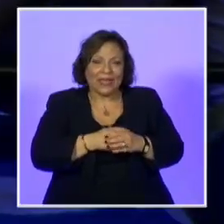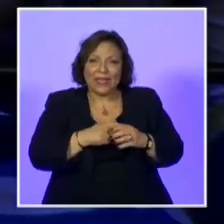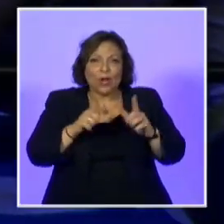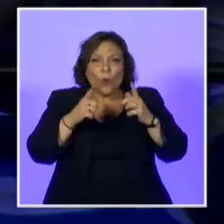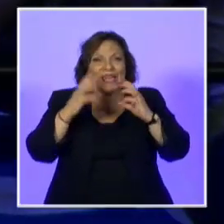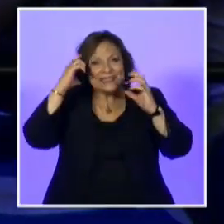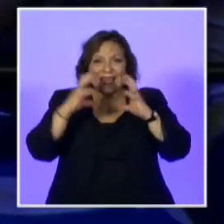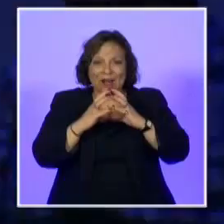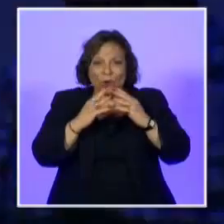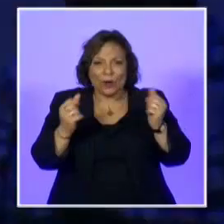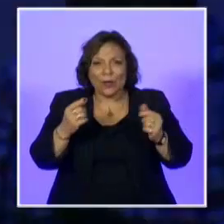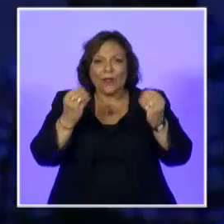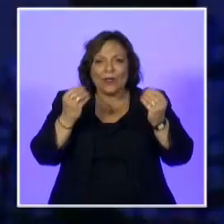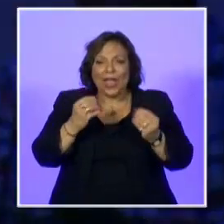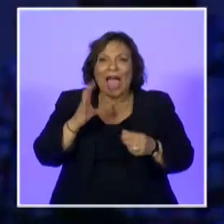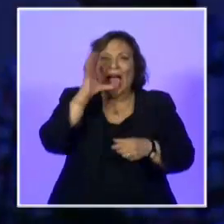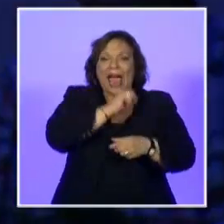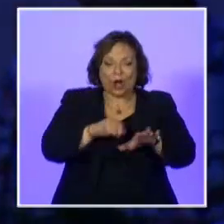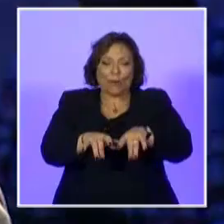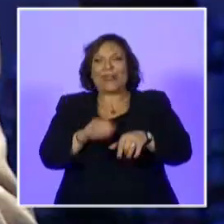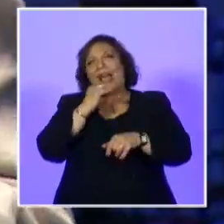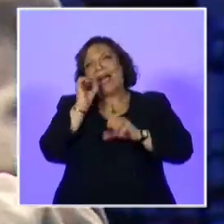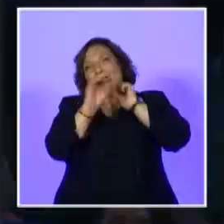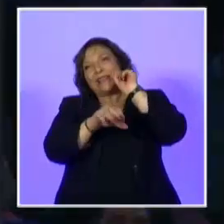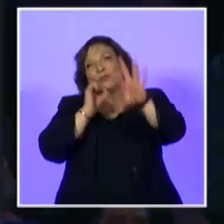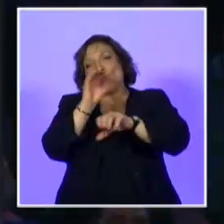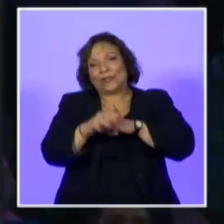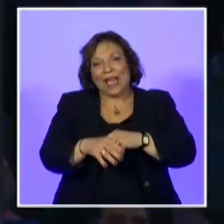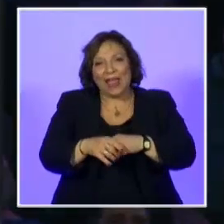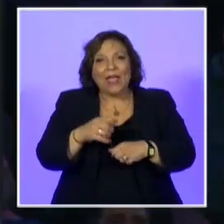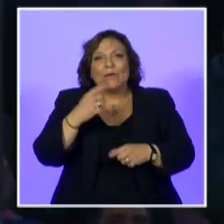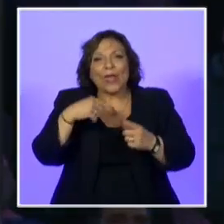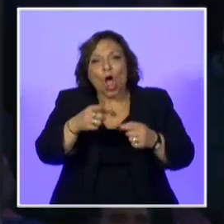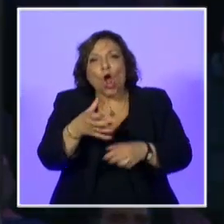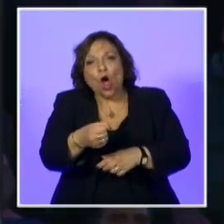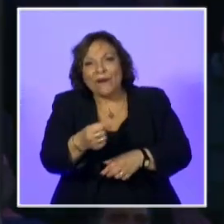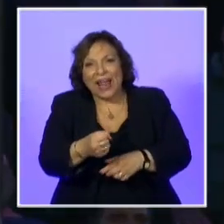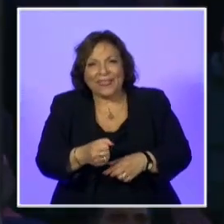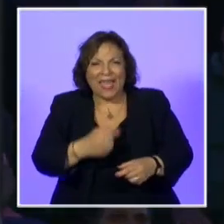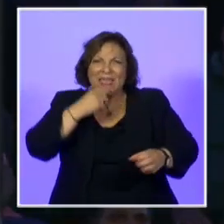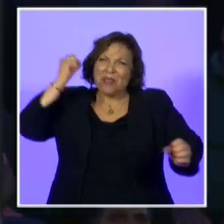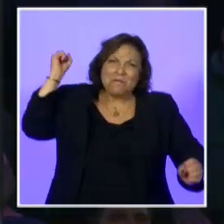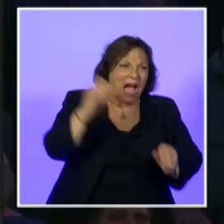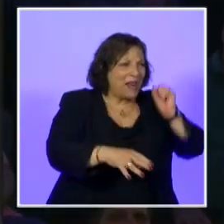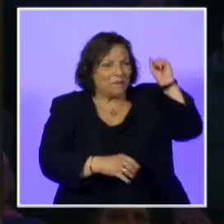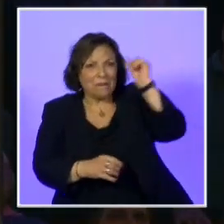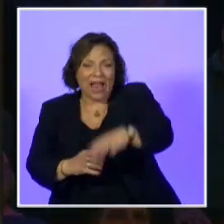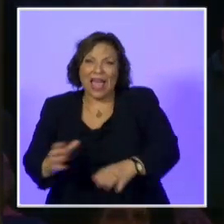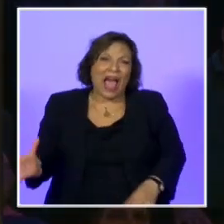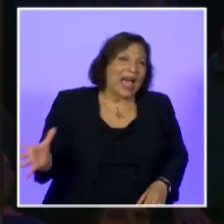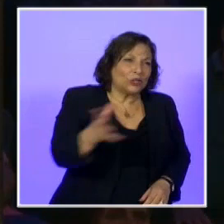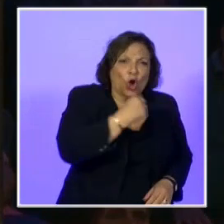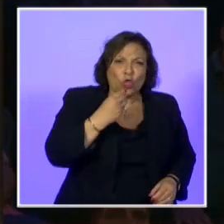que desde la cobardía del anonimato se dedican a insultar a diestra y siniestra a todos,